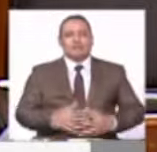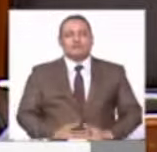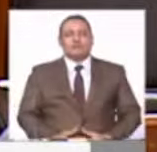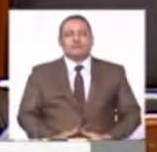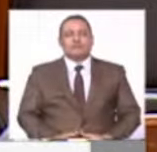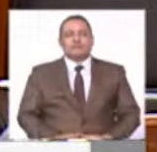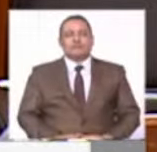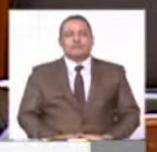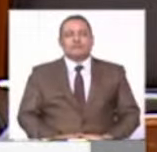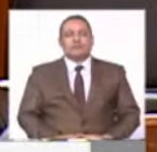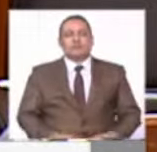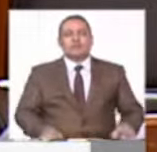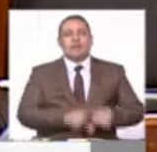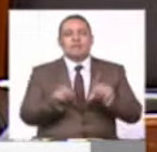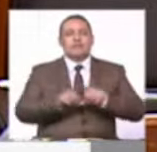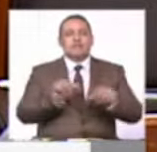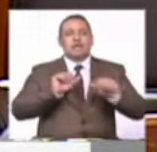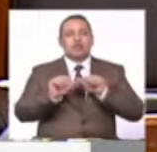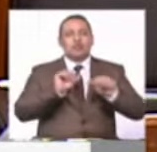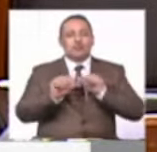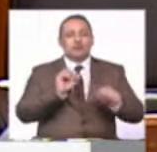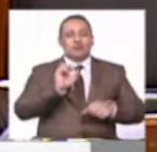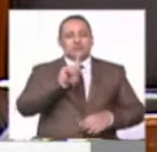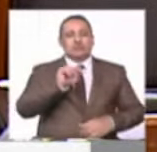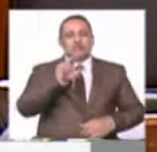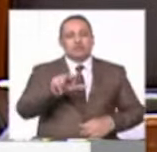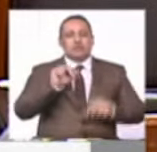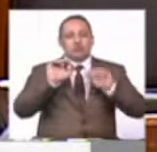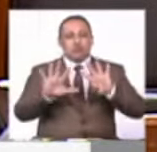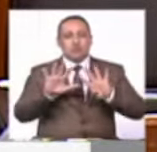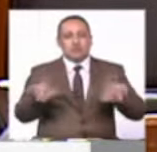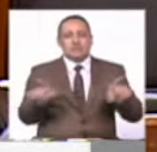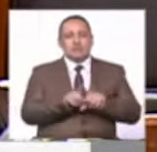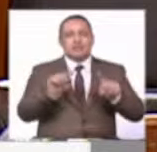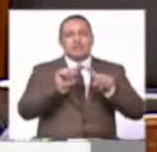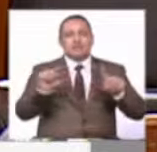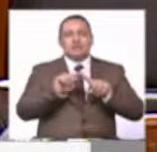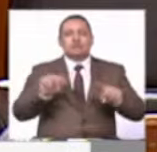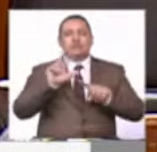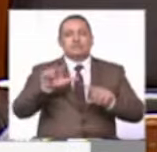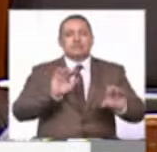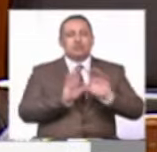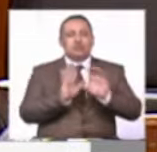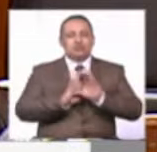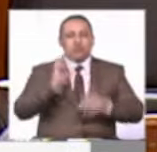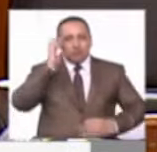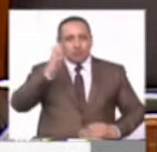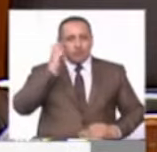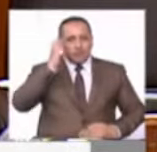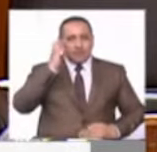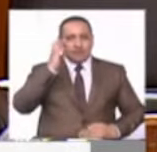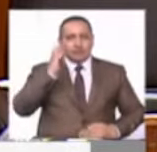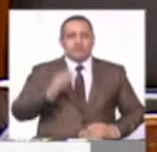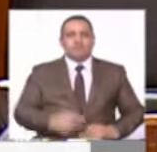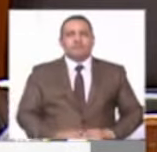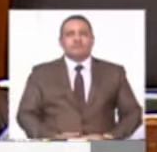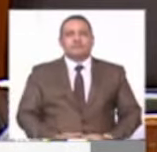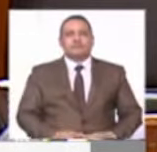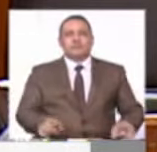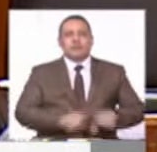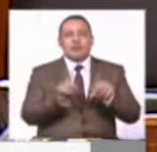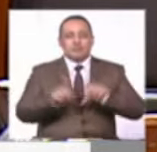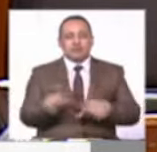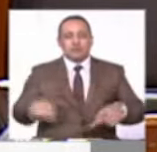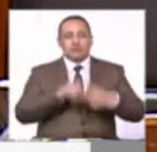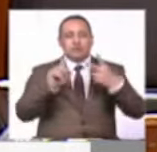permanencia del artículo 139 inciso 3 de la Constitución una